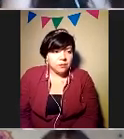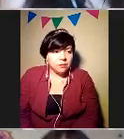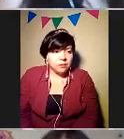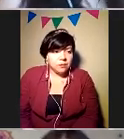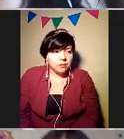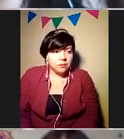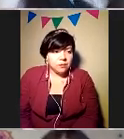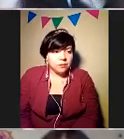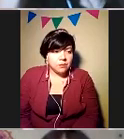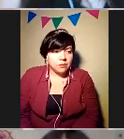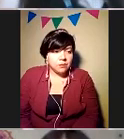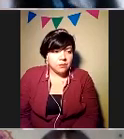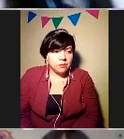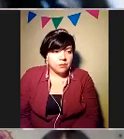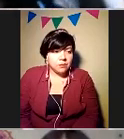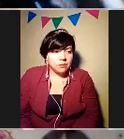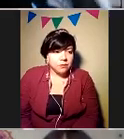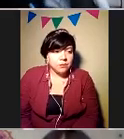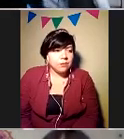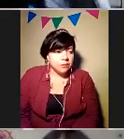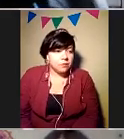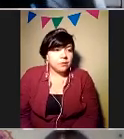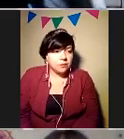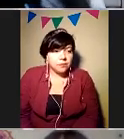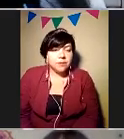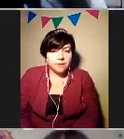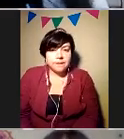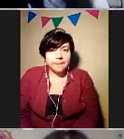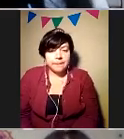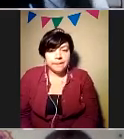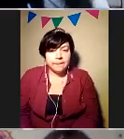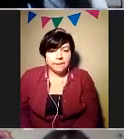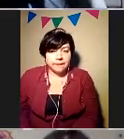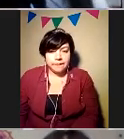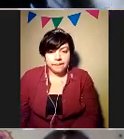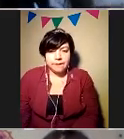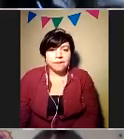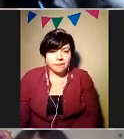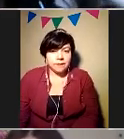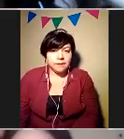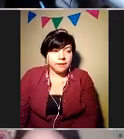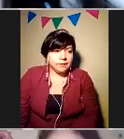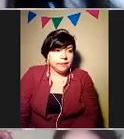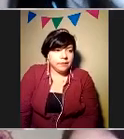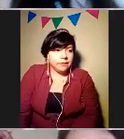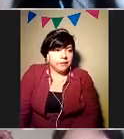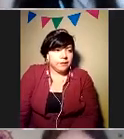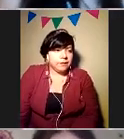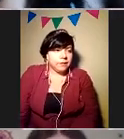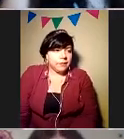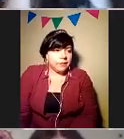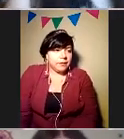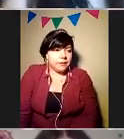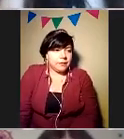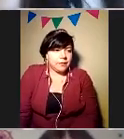premio. Sí. Ese documental por las imágenes muy buenas. Sí, de hecho me parece